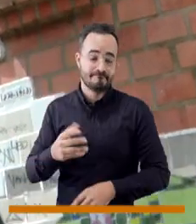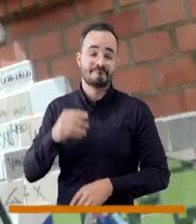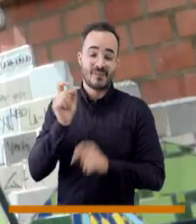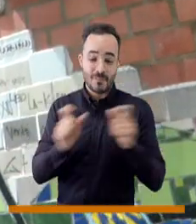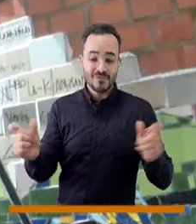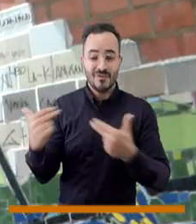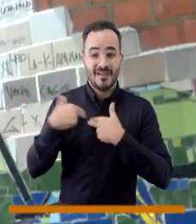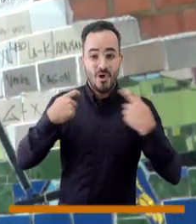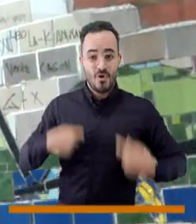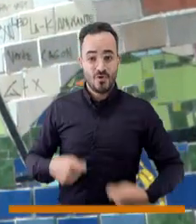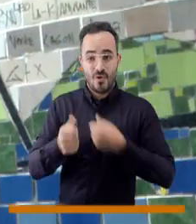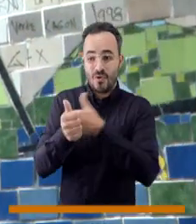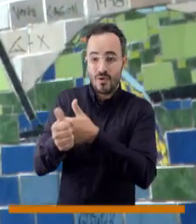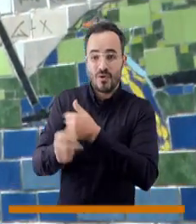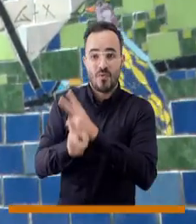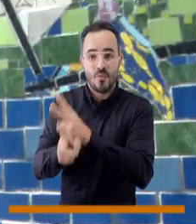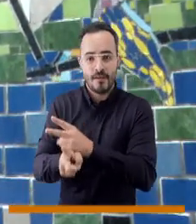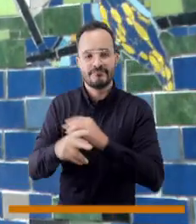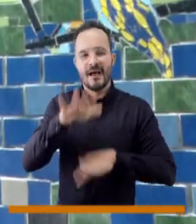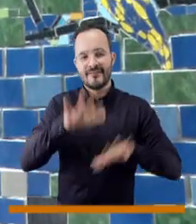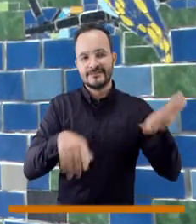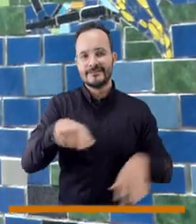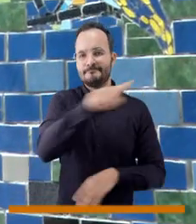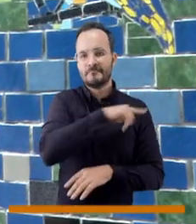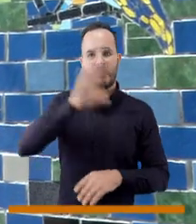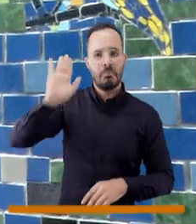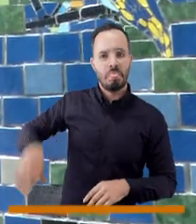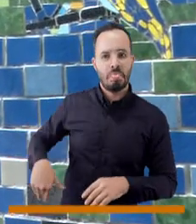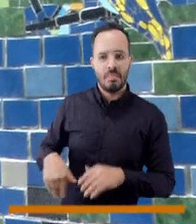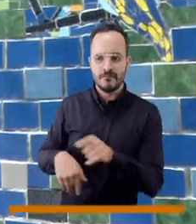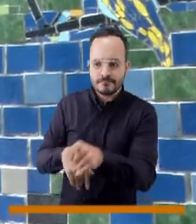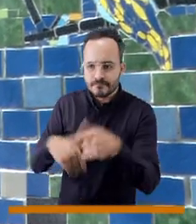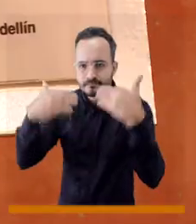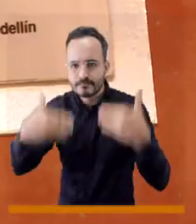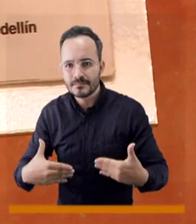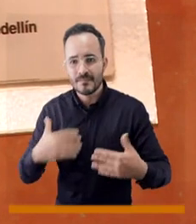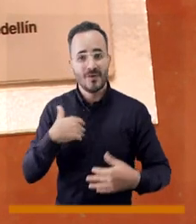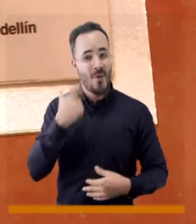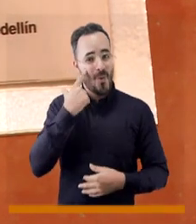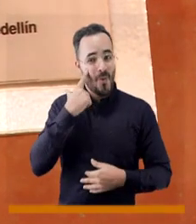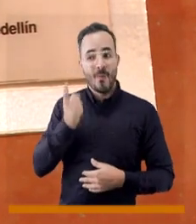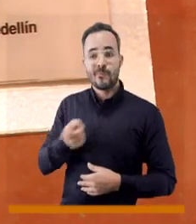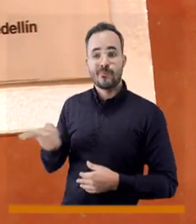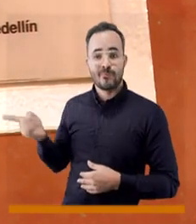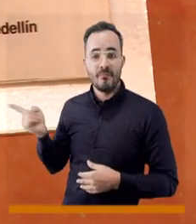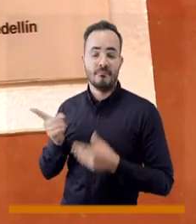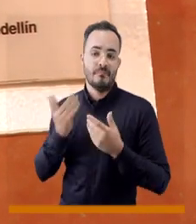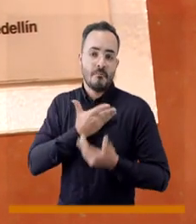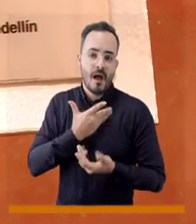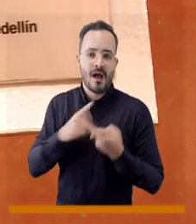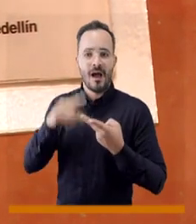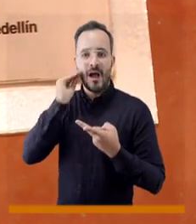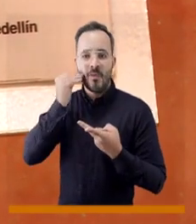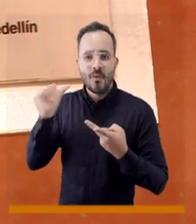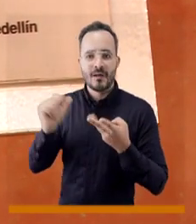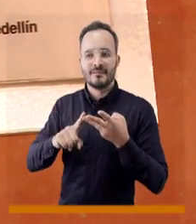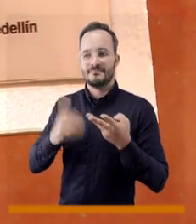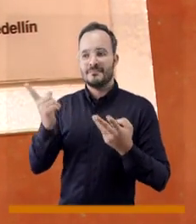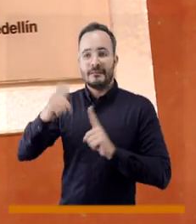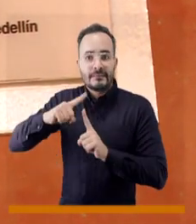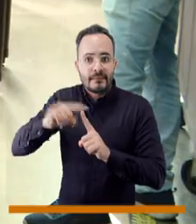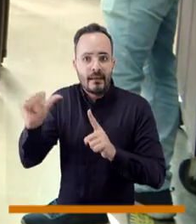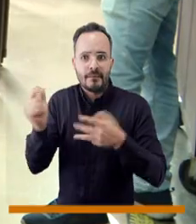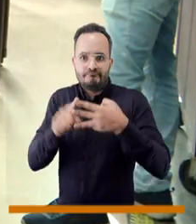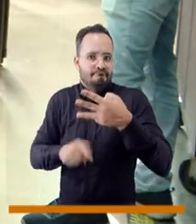a veces es descuidada por las mismas autoridades, pero es esa mamá, esa abuela, esa tía, ese